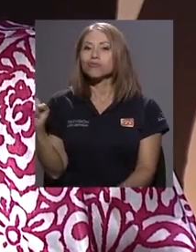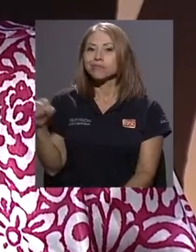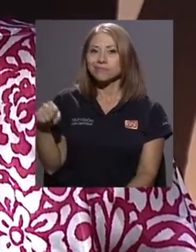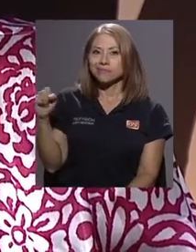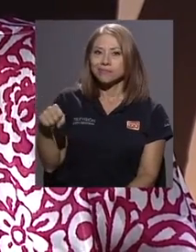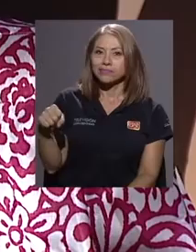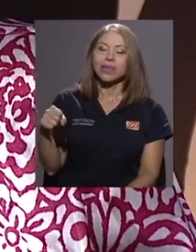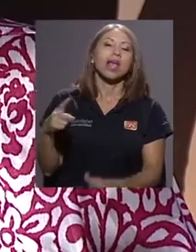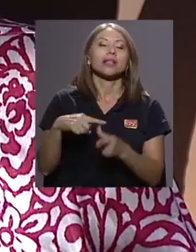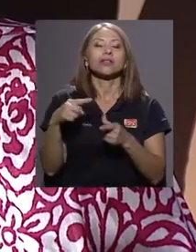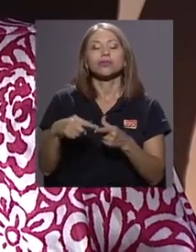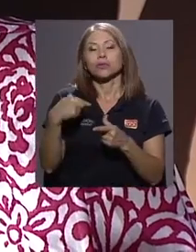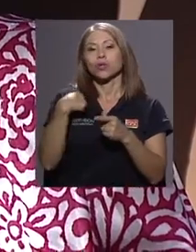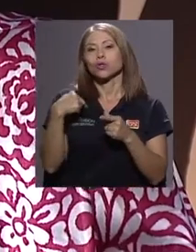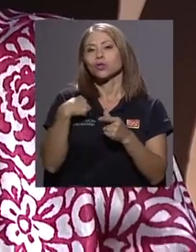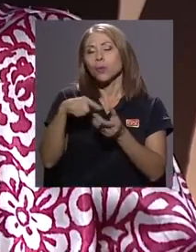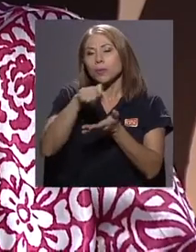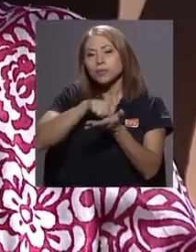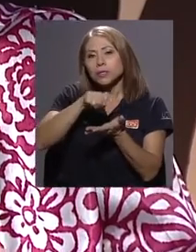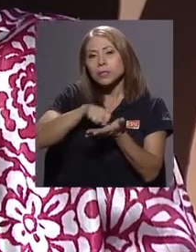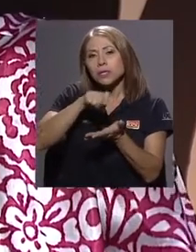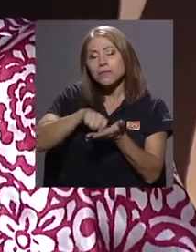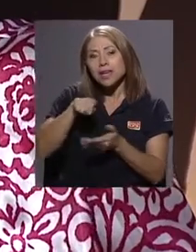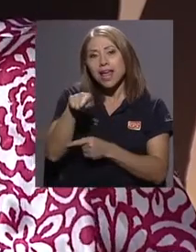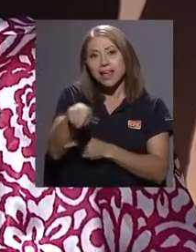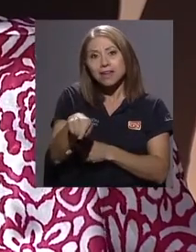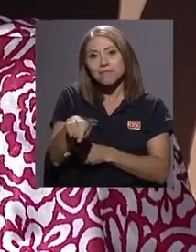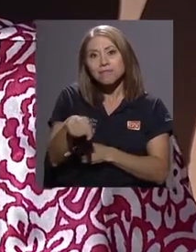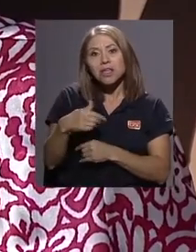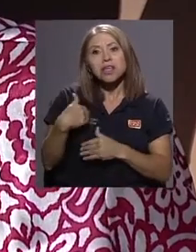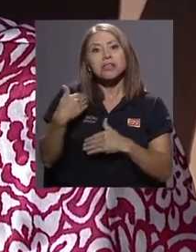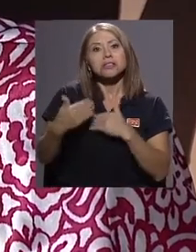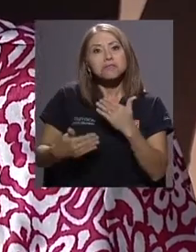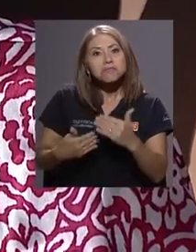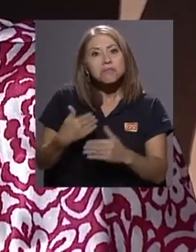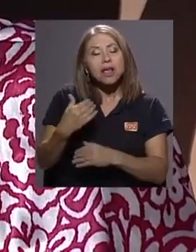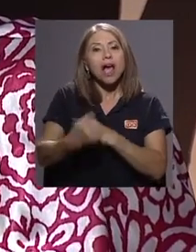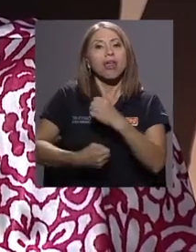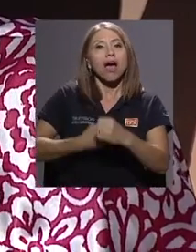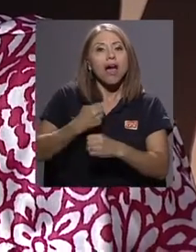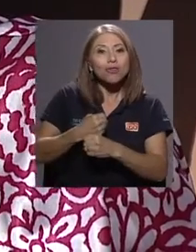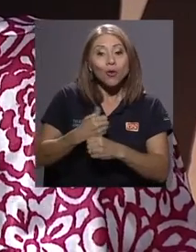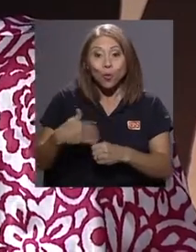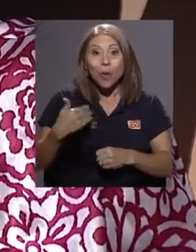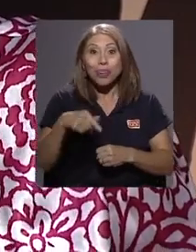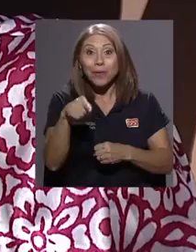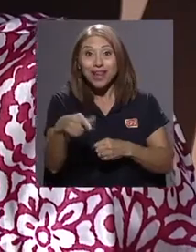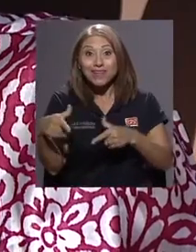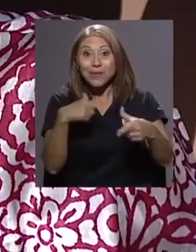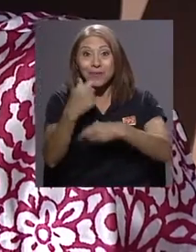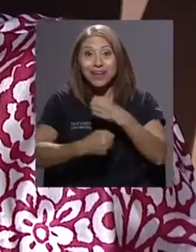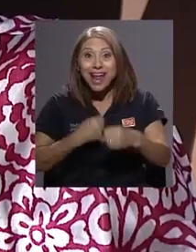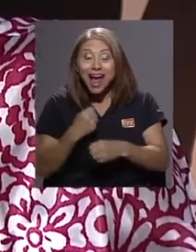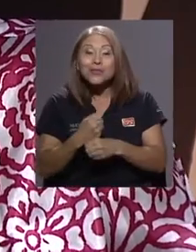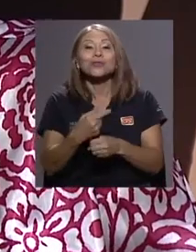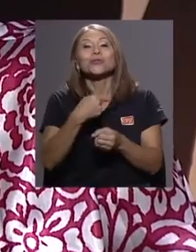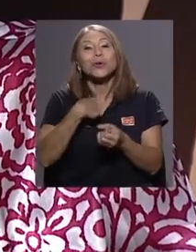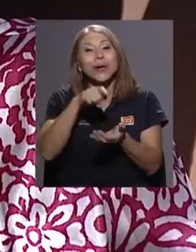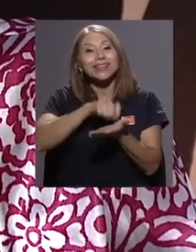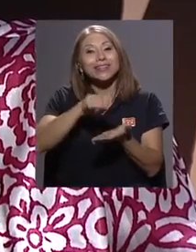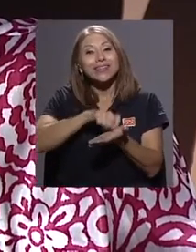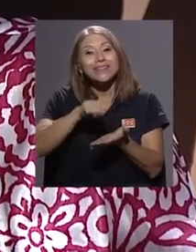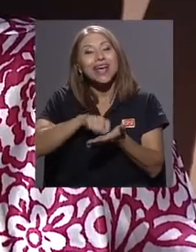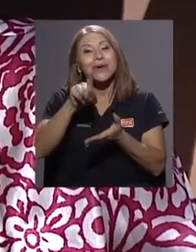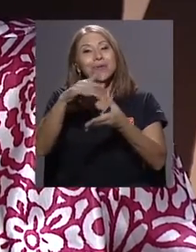yo me puse a escribirle y así una cosa o sea cada año cada que él iba a cumplir unos años yo le escribía un cuento